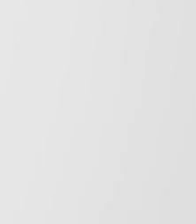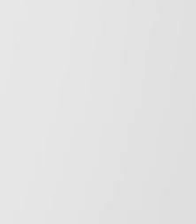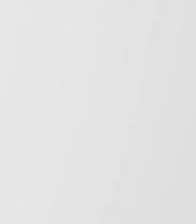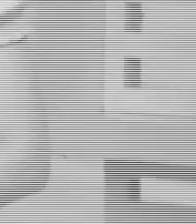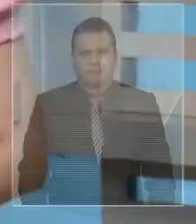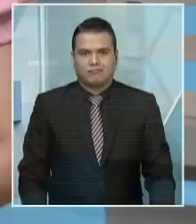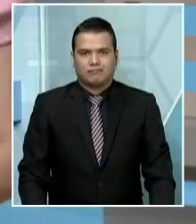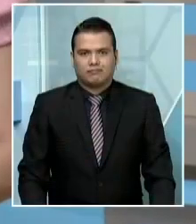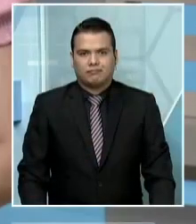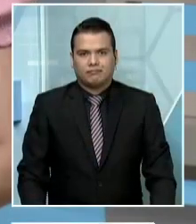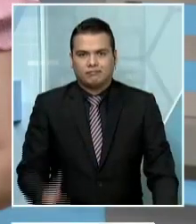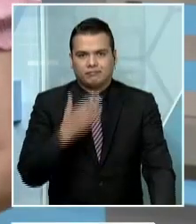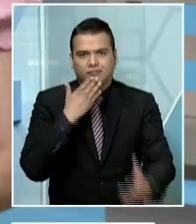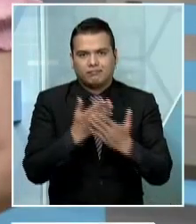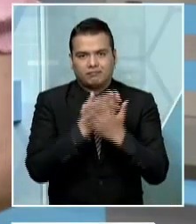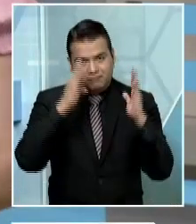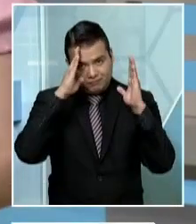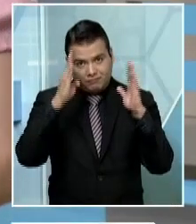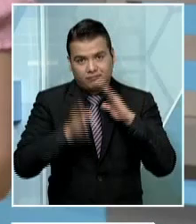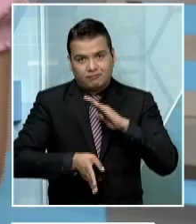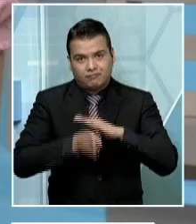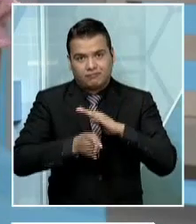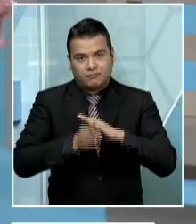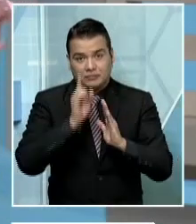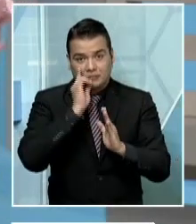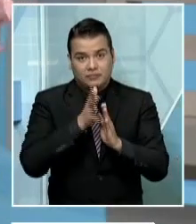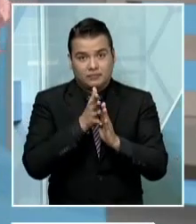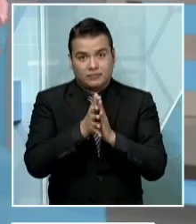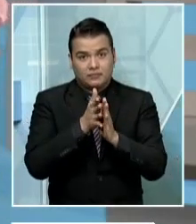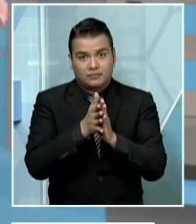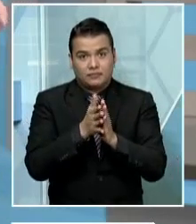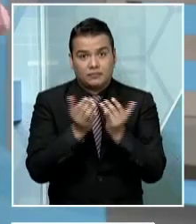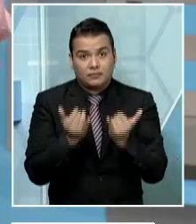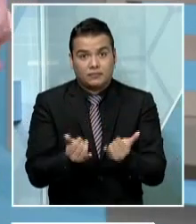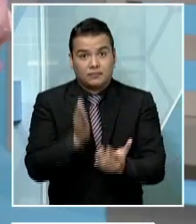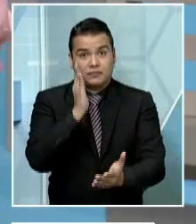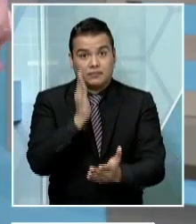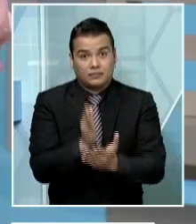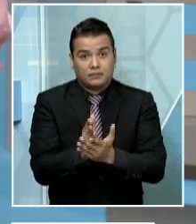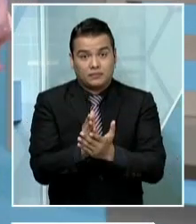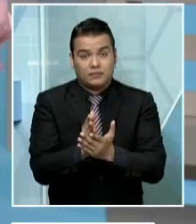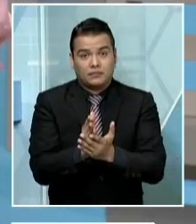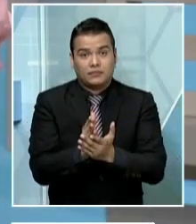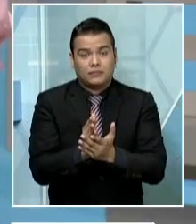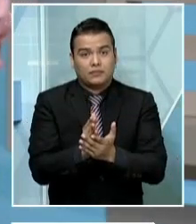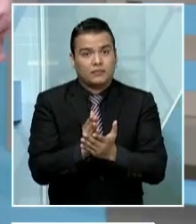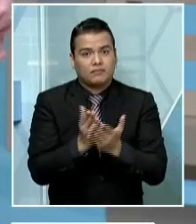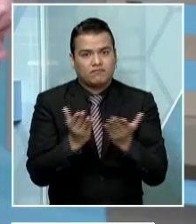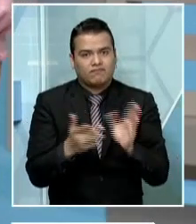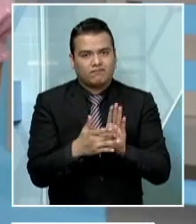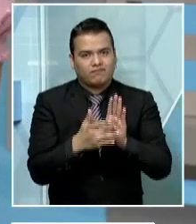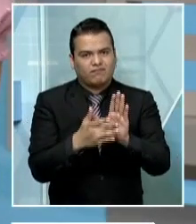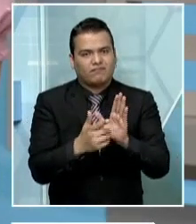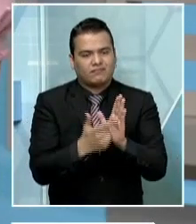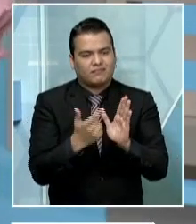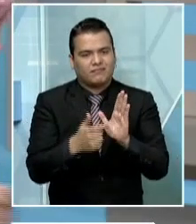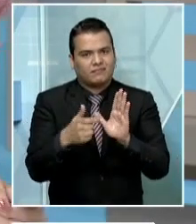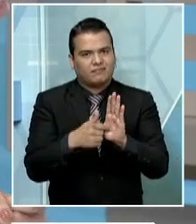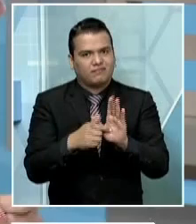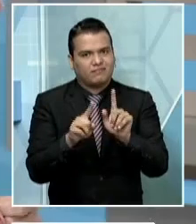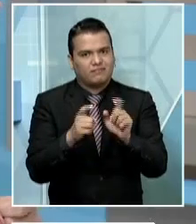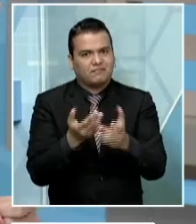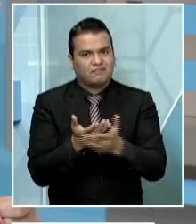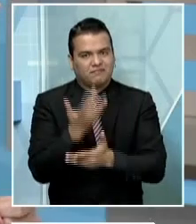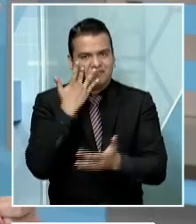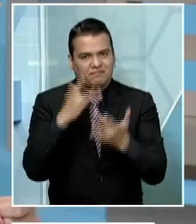882-9242. Gracias por continuar con nosotros. Y en 90 minutos siempre tenemos espacio para la literatura con nuestra habitual sección,